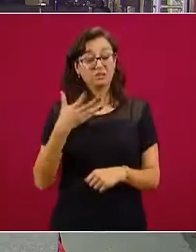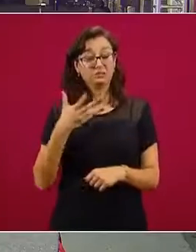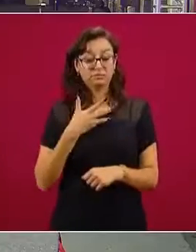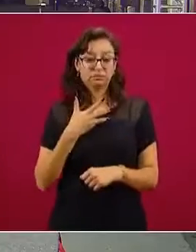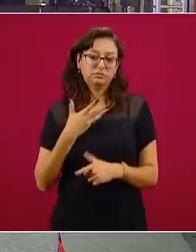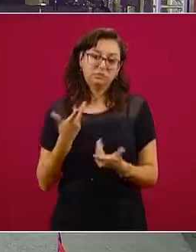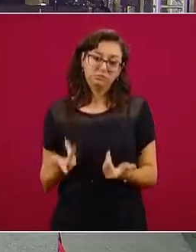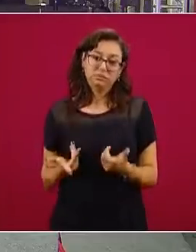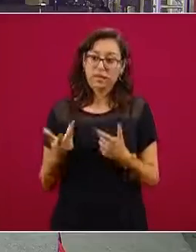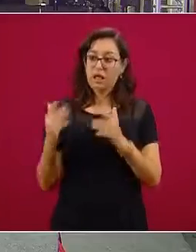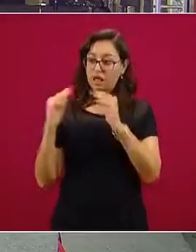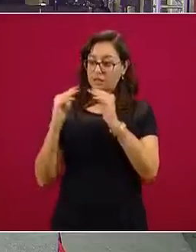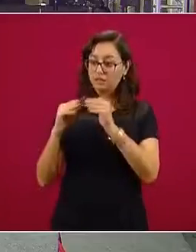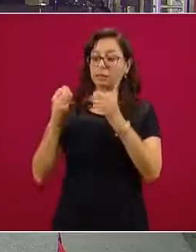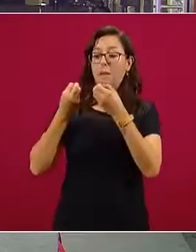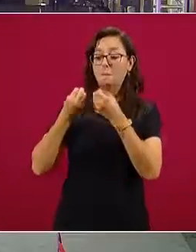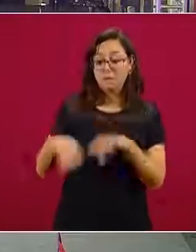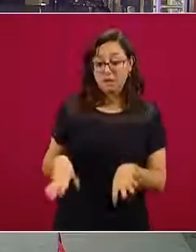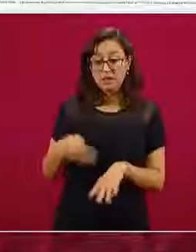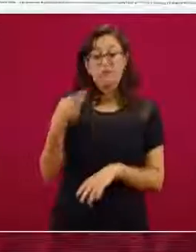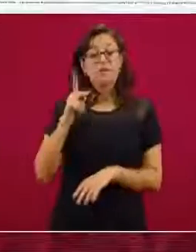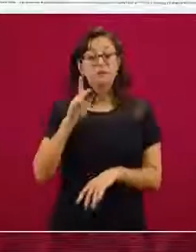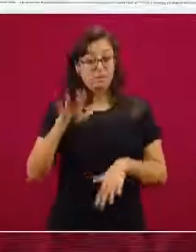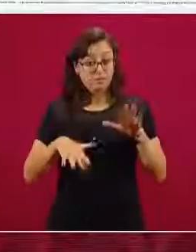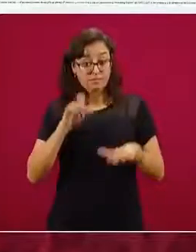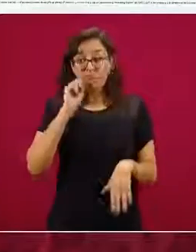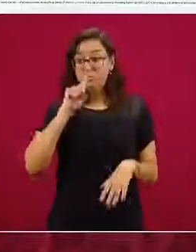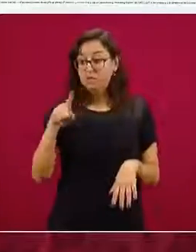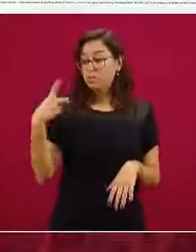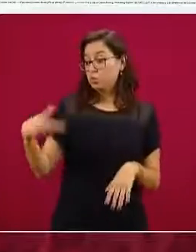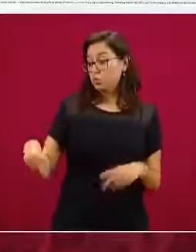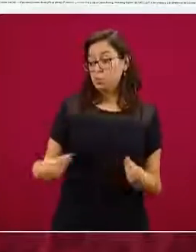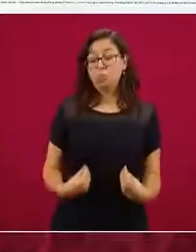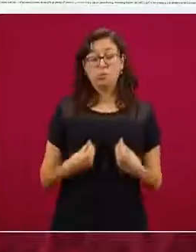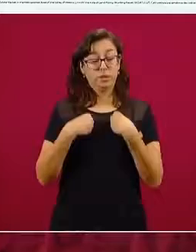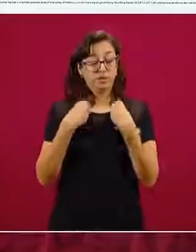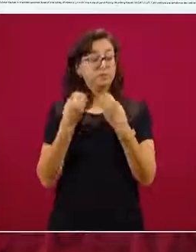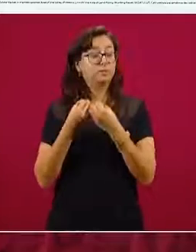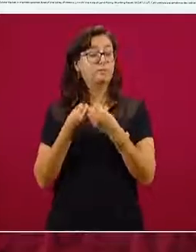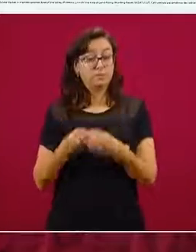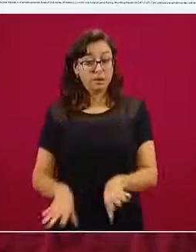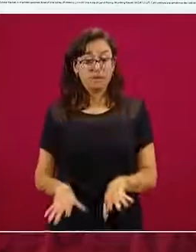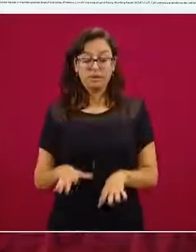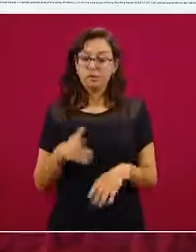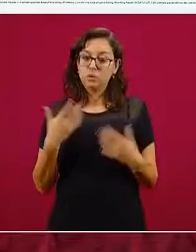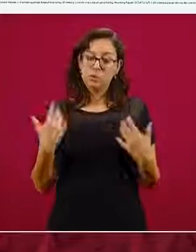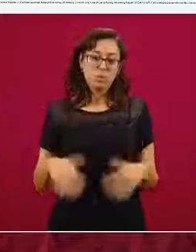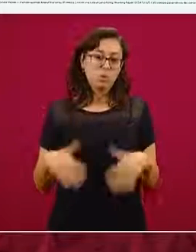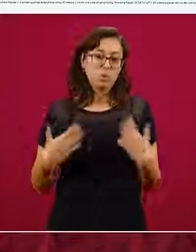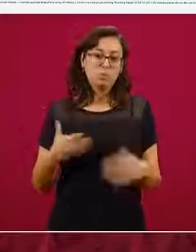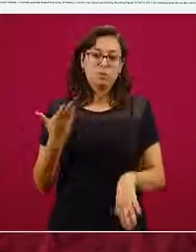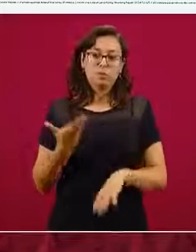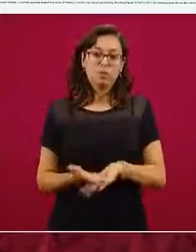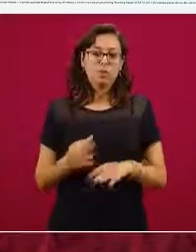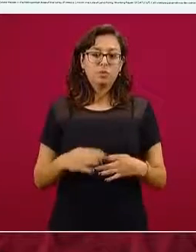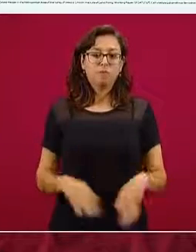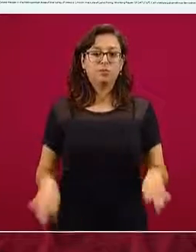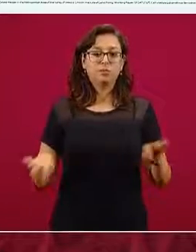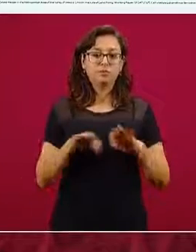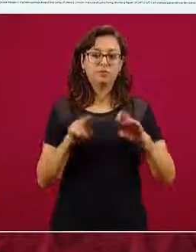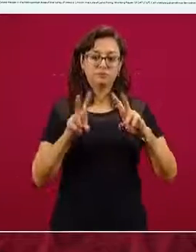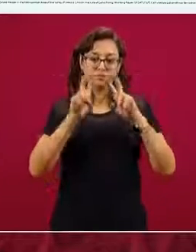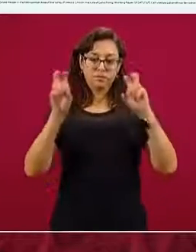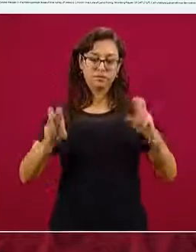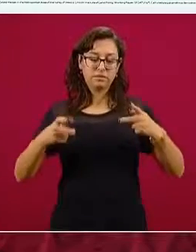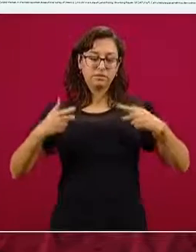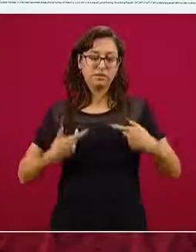patrimonio de estas familias, sino que está en riesgo la propia vida de estas familias. Y este es un costo muy relevante, no solo a nivel personal, sino también